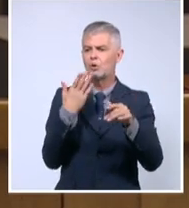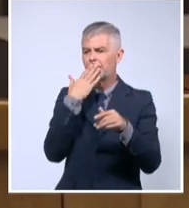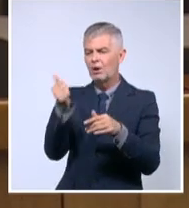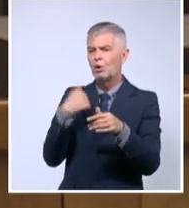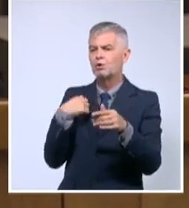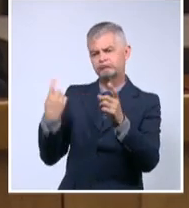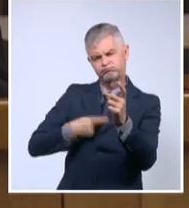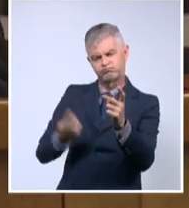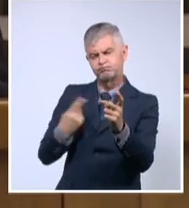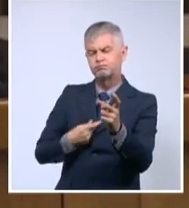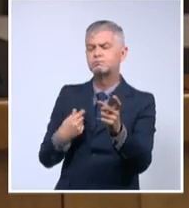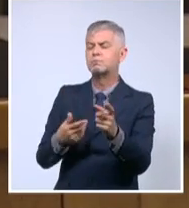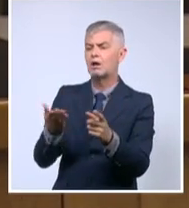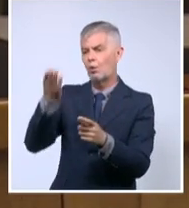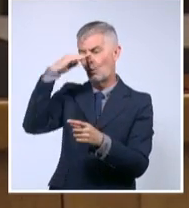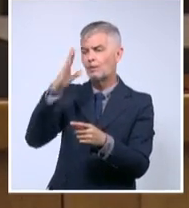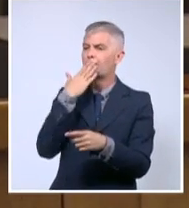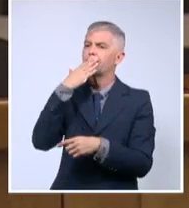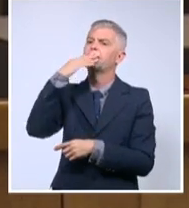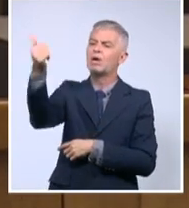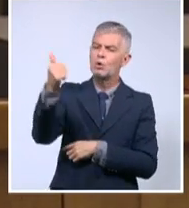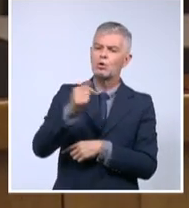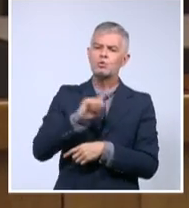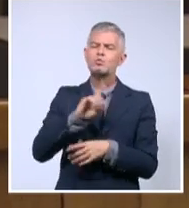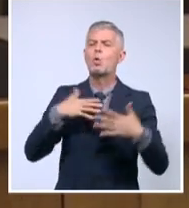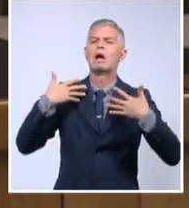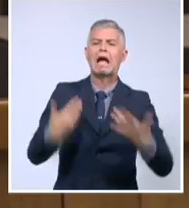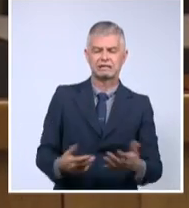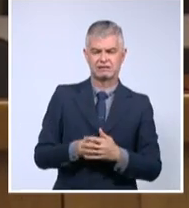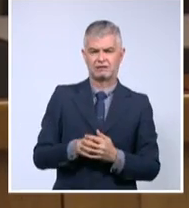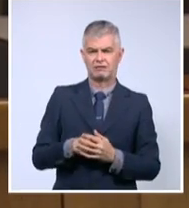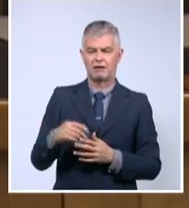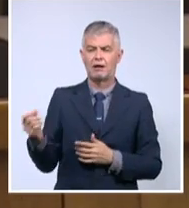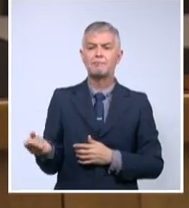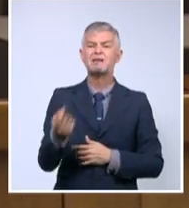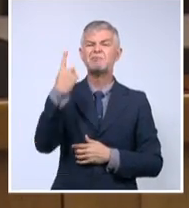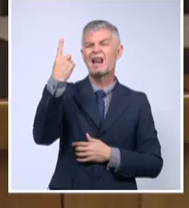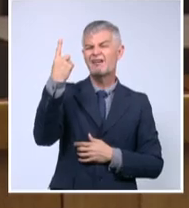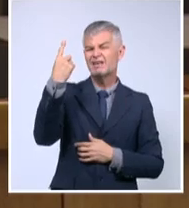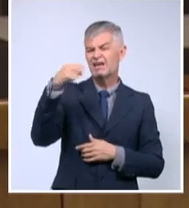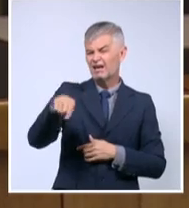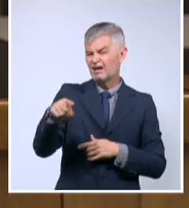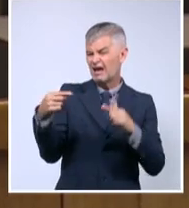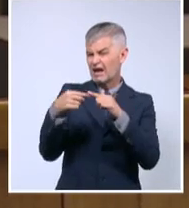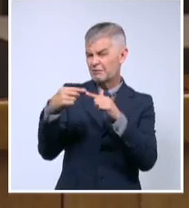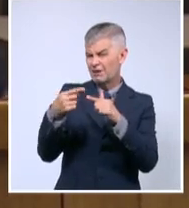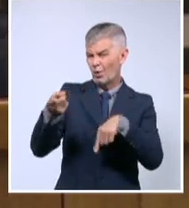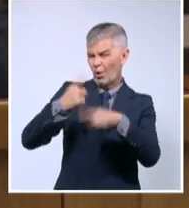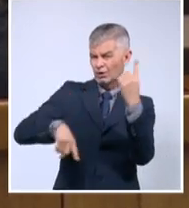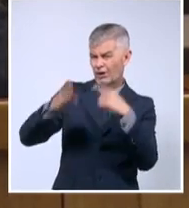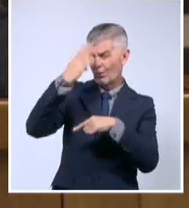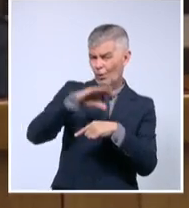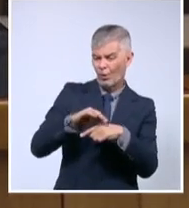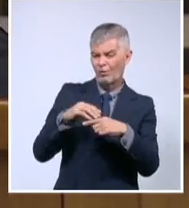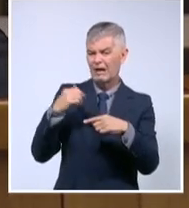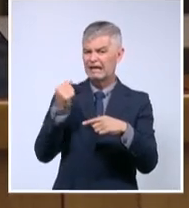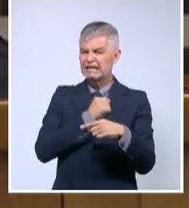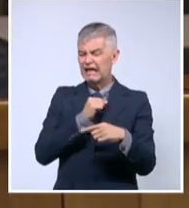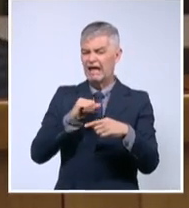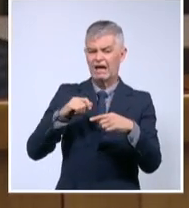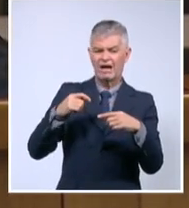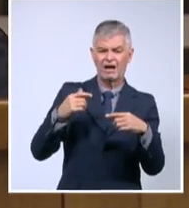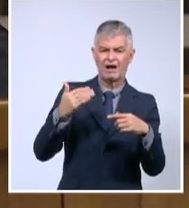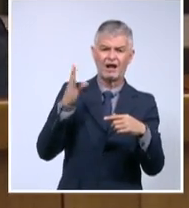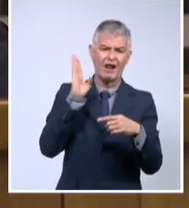cansarnos. No es la primera vez en la historia que los enemigos de la Revolución cubana intentan golpearla